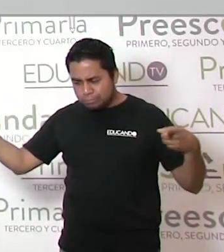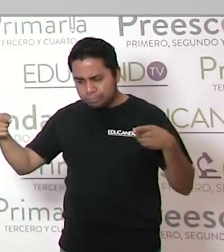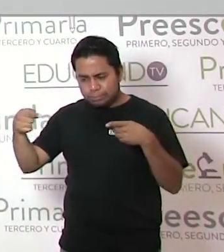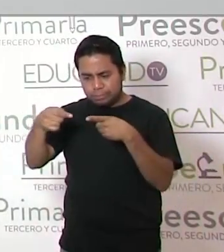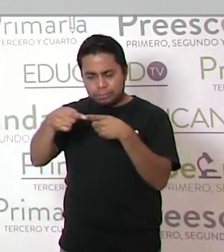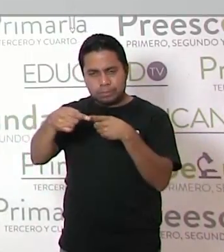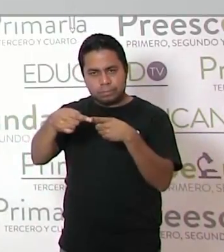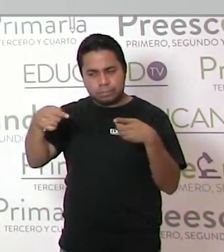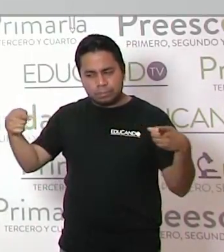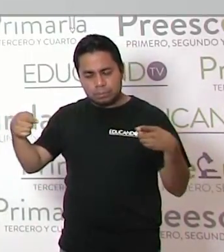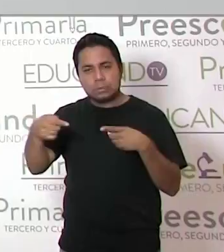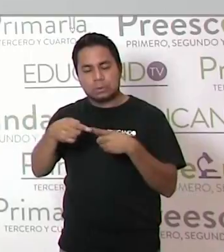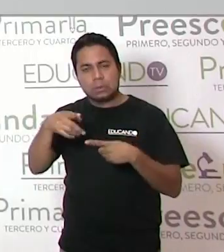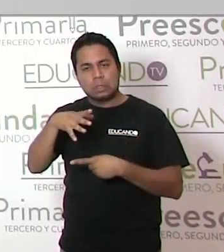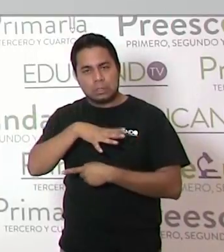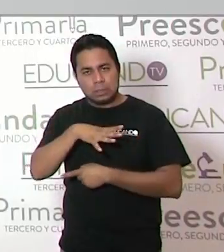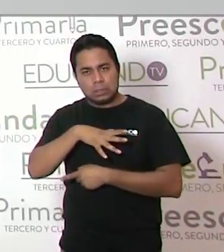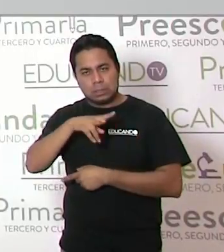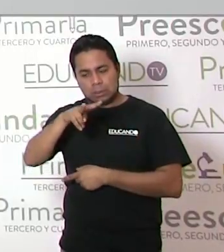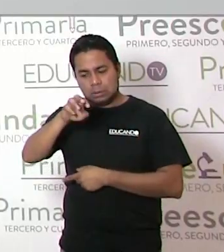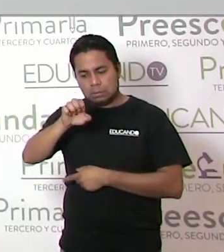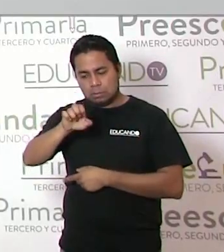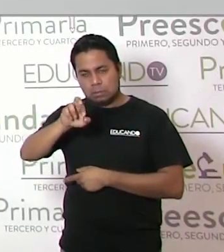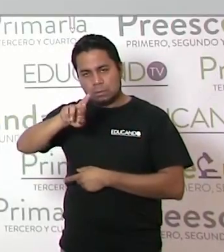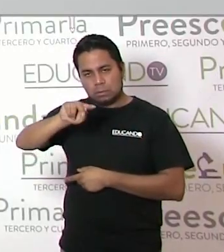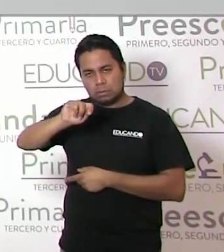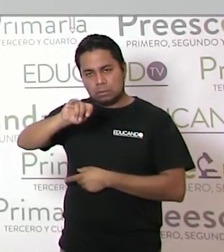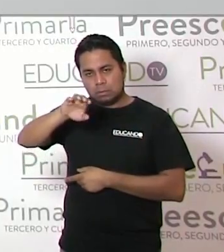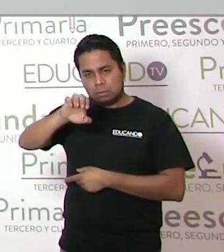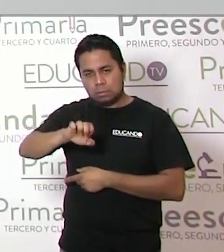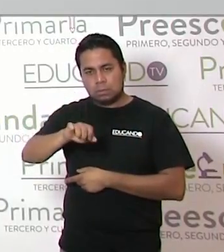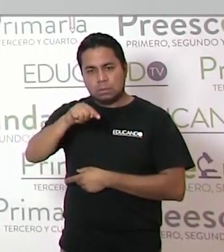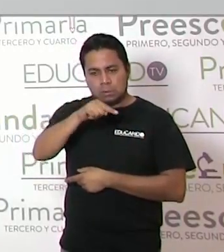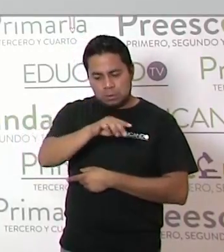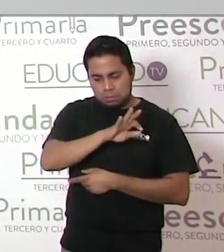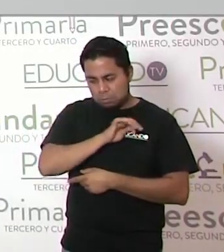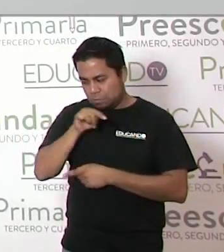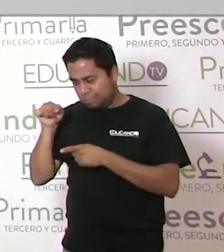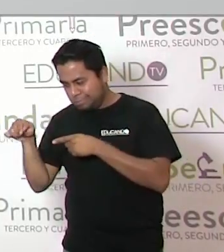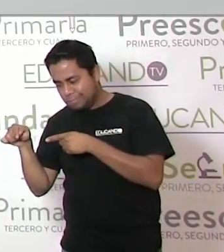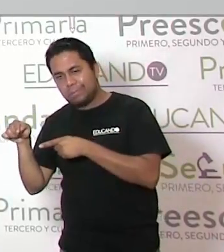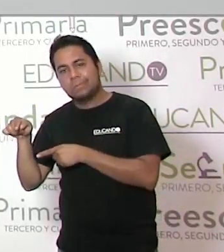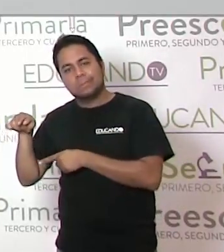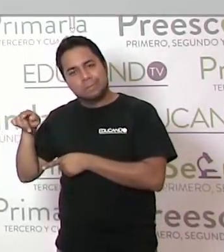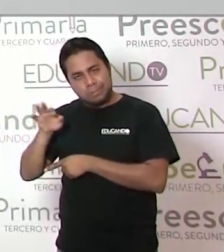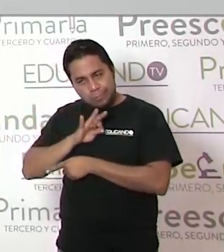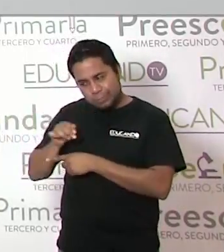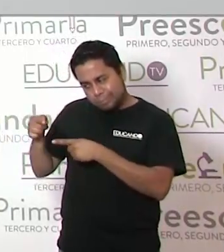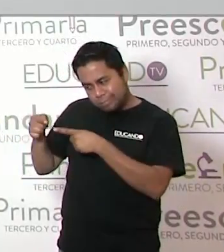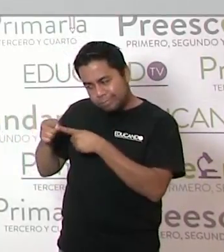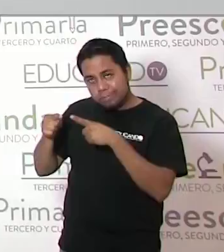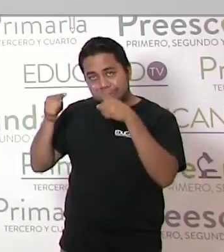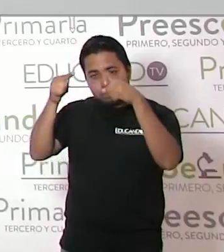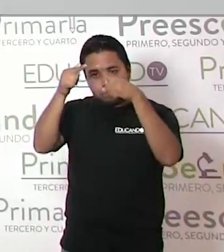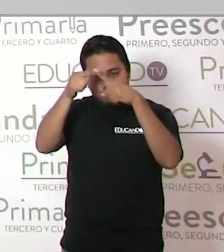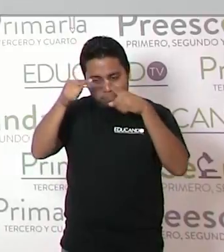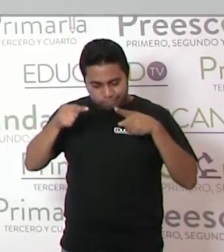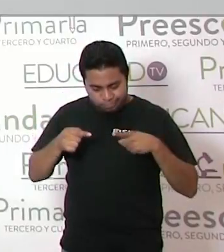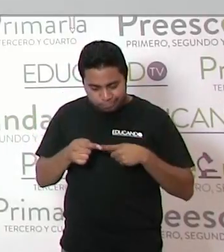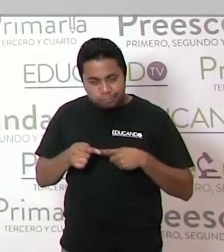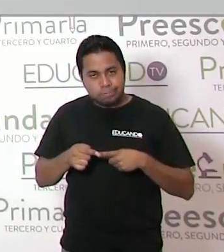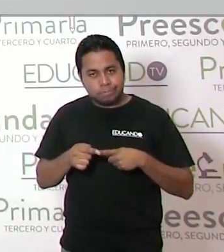rectas. Bueno, aquí puede ser un vértice, aquí puede ser un vértice, aquí puede ser un vértice.